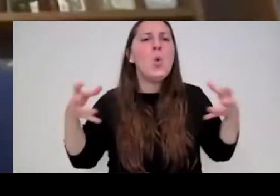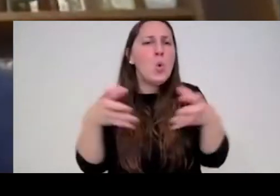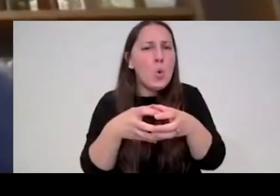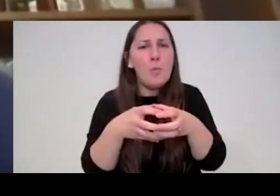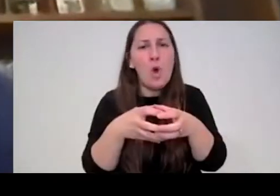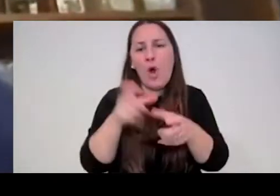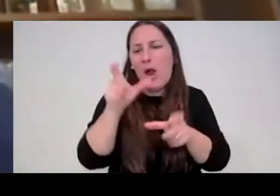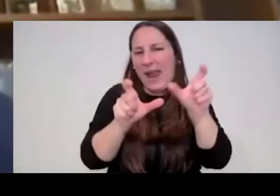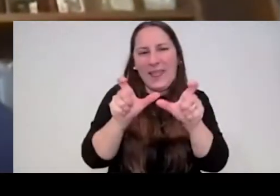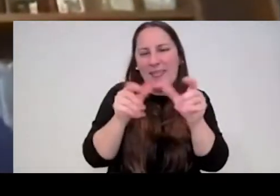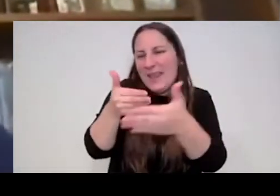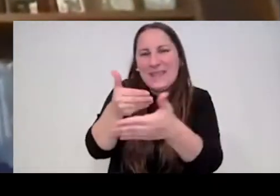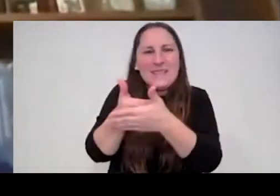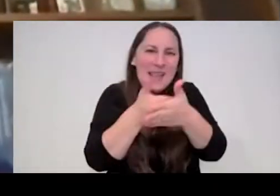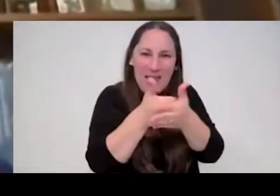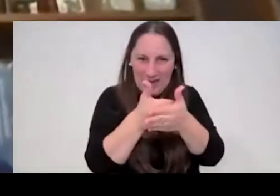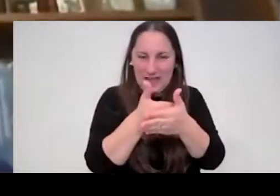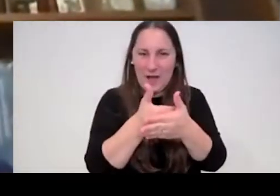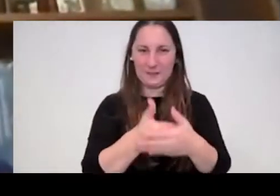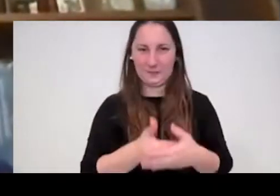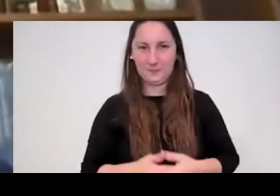cercano, ¿no?